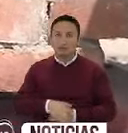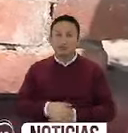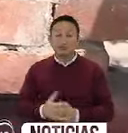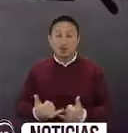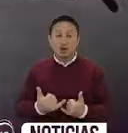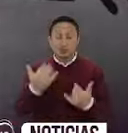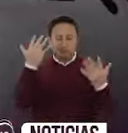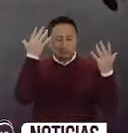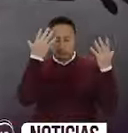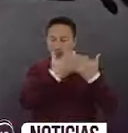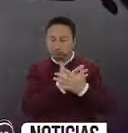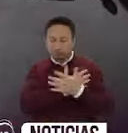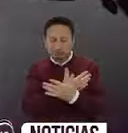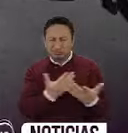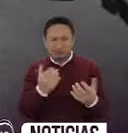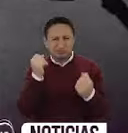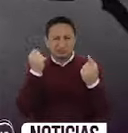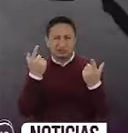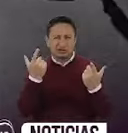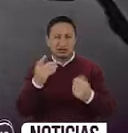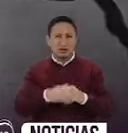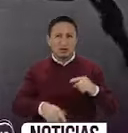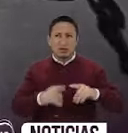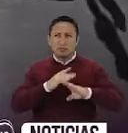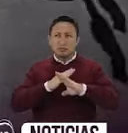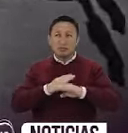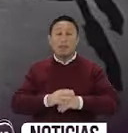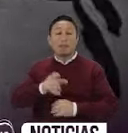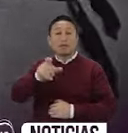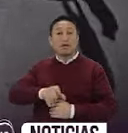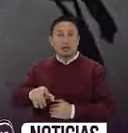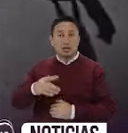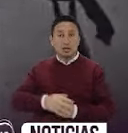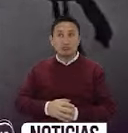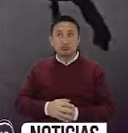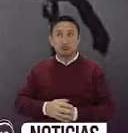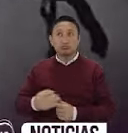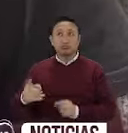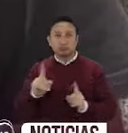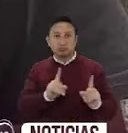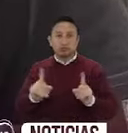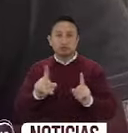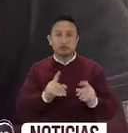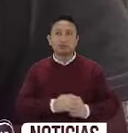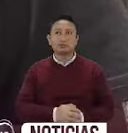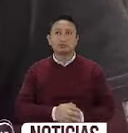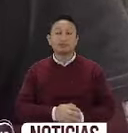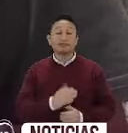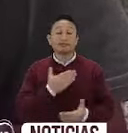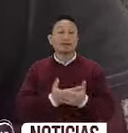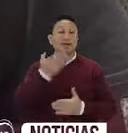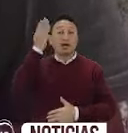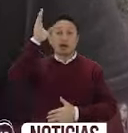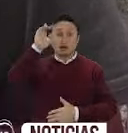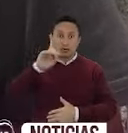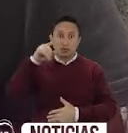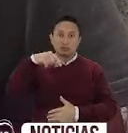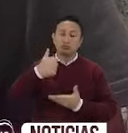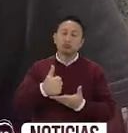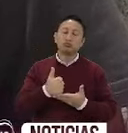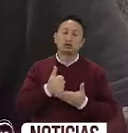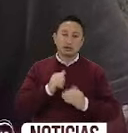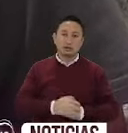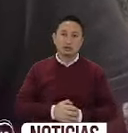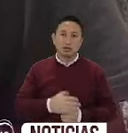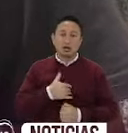la confusión apenas pudieron reaccionar cuando los delincuentes comenzaron a moverse. Gracias a Dios no se llevaron nada, nosotros lo que nos